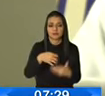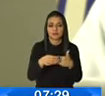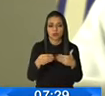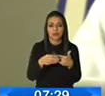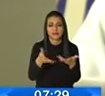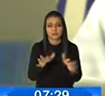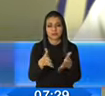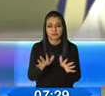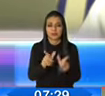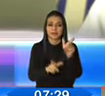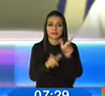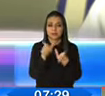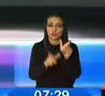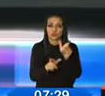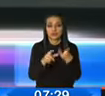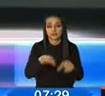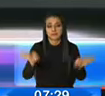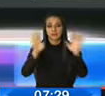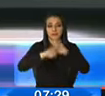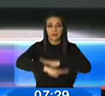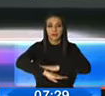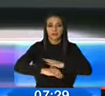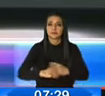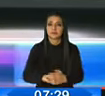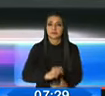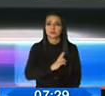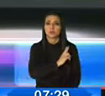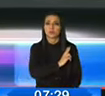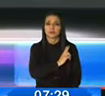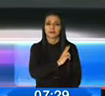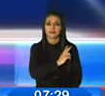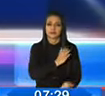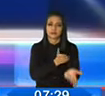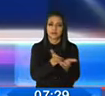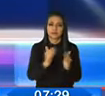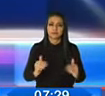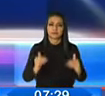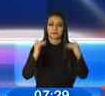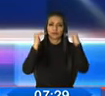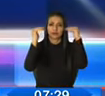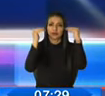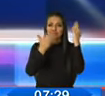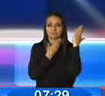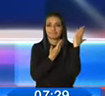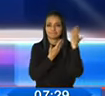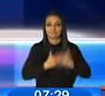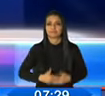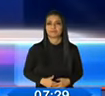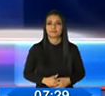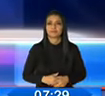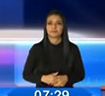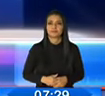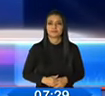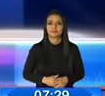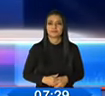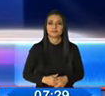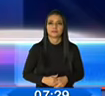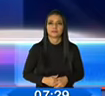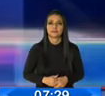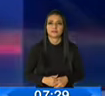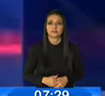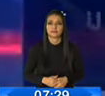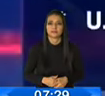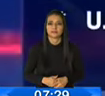$1,118 para las personas que obtengan la beca. Las universidades que ofertarán estos posgrados son Universidad Central del Ecuador, Universidad de